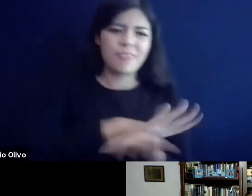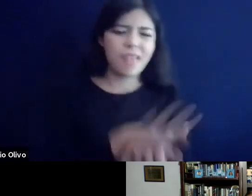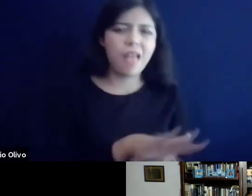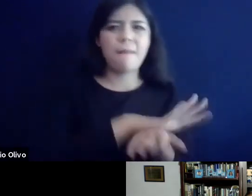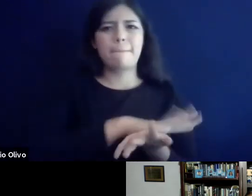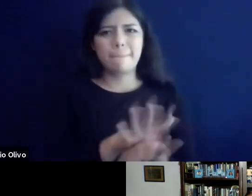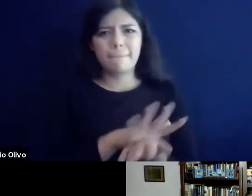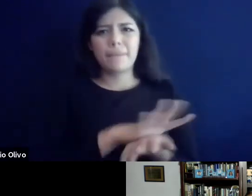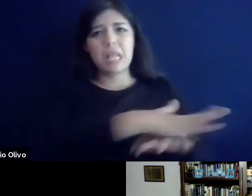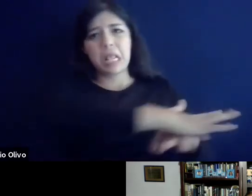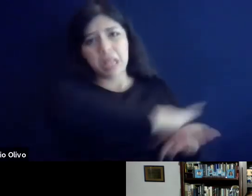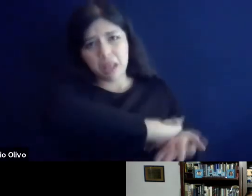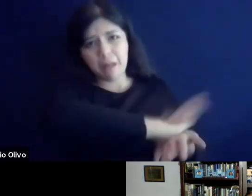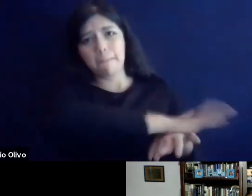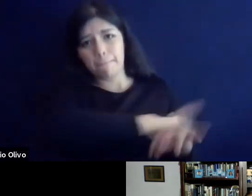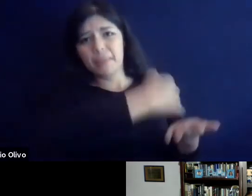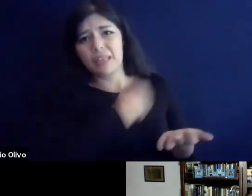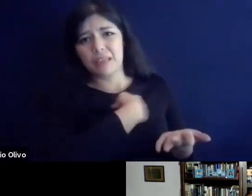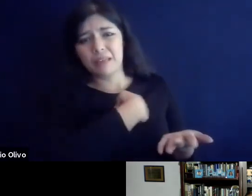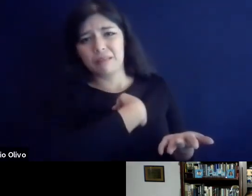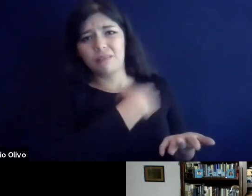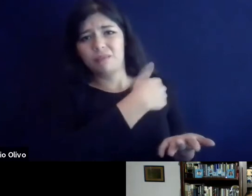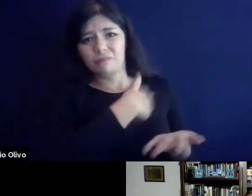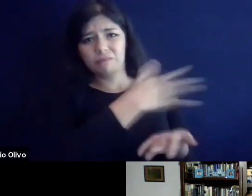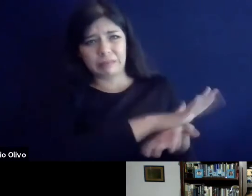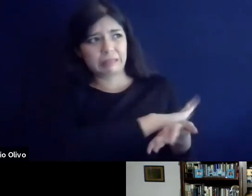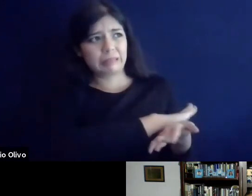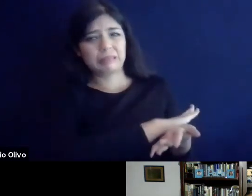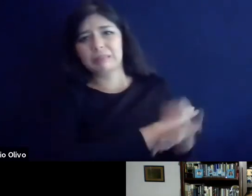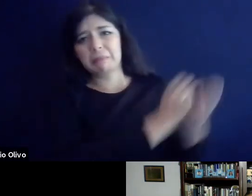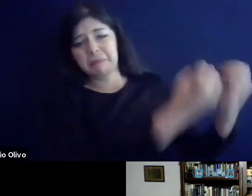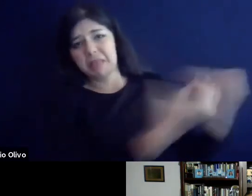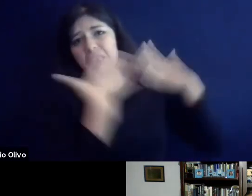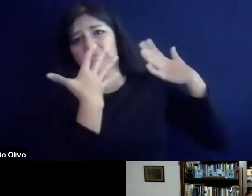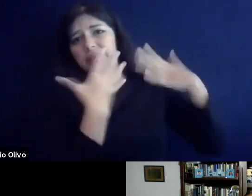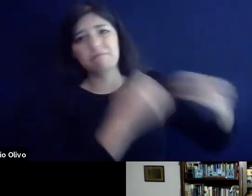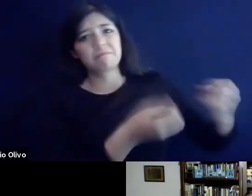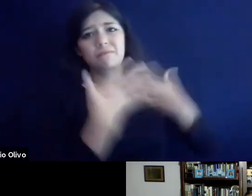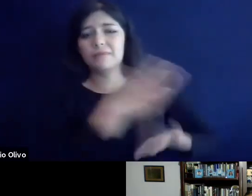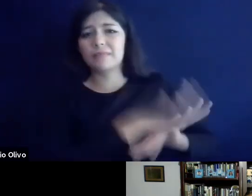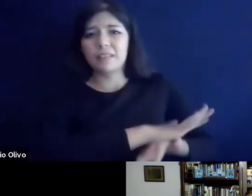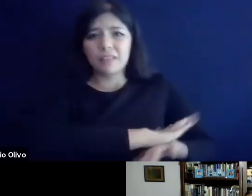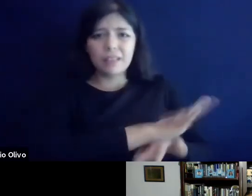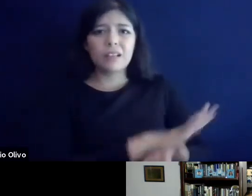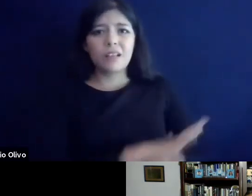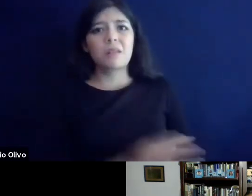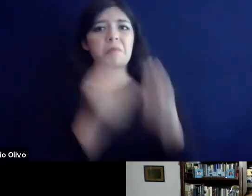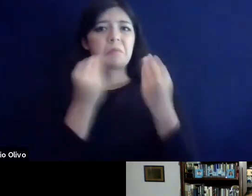la estigmatización, porque no todo el mundo tiene el tiempo de irte preguntando qué es lo que tienes, ni tú tienes el tiempo de estarle explicando a todo el